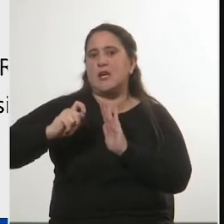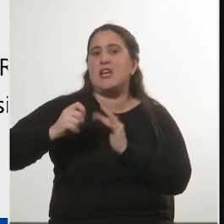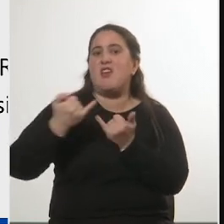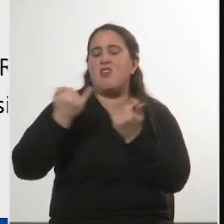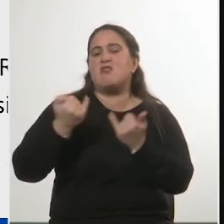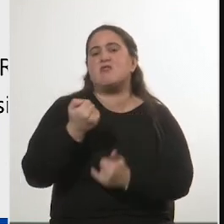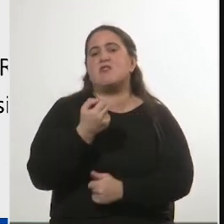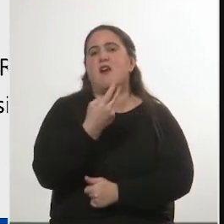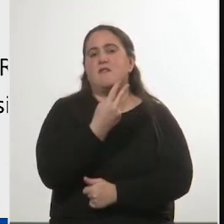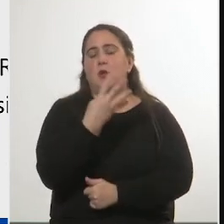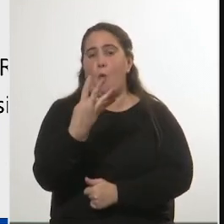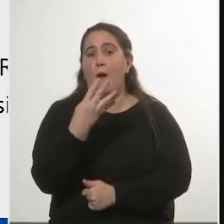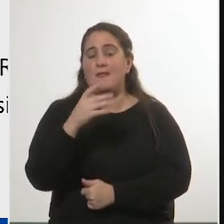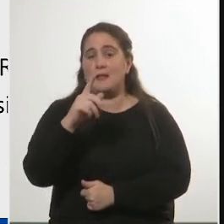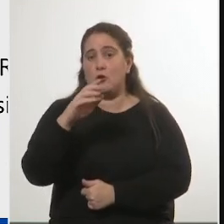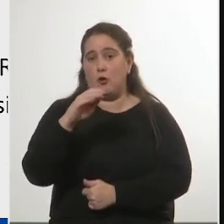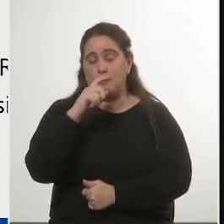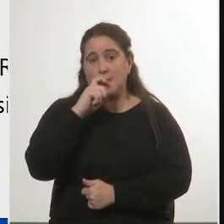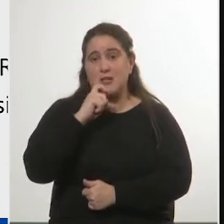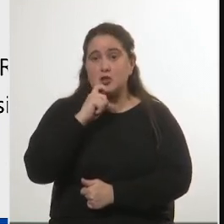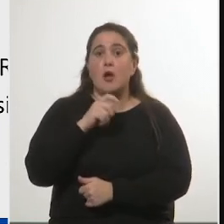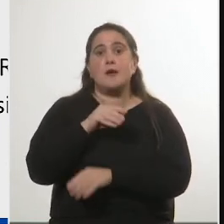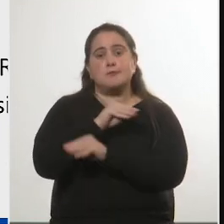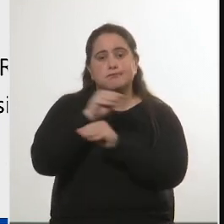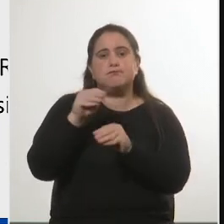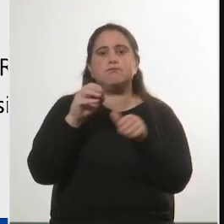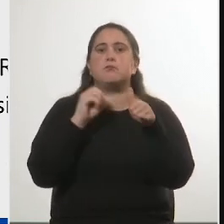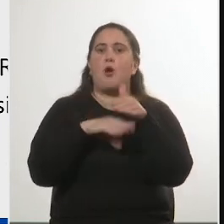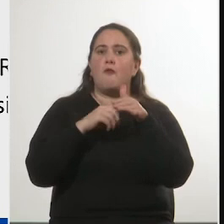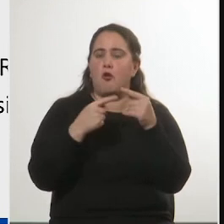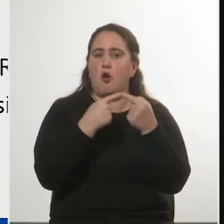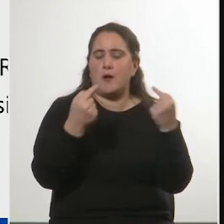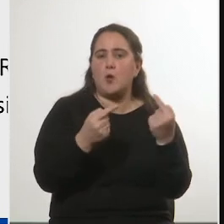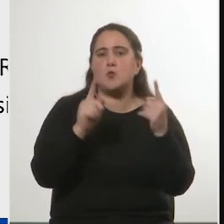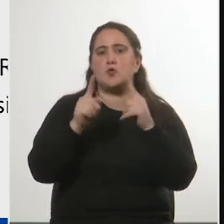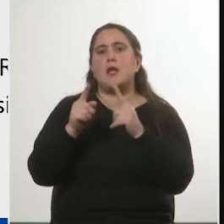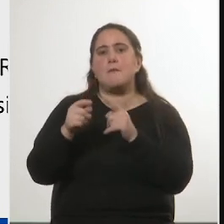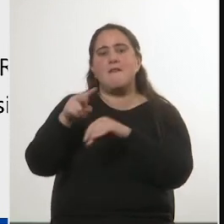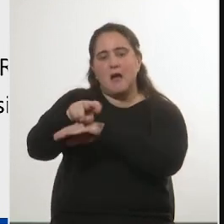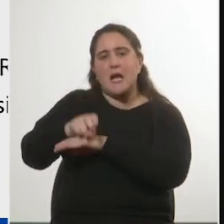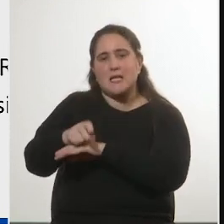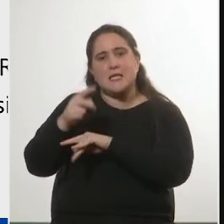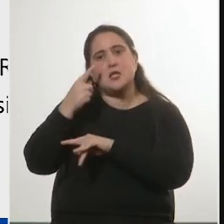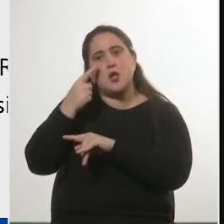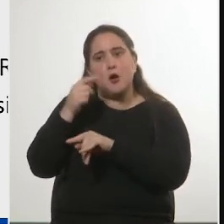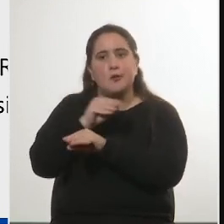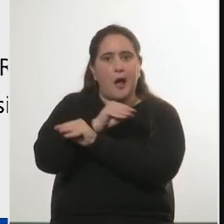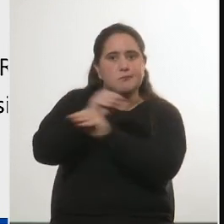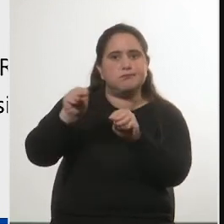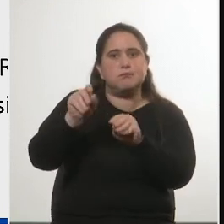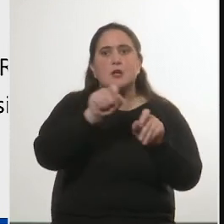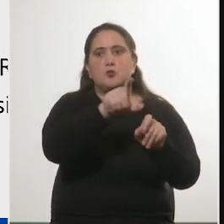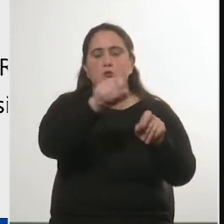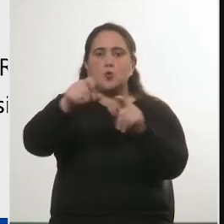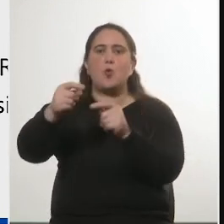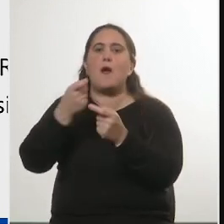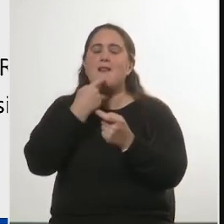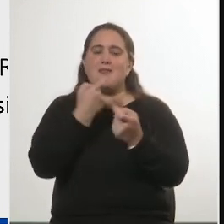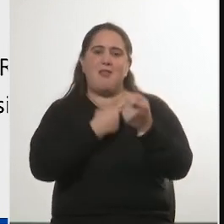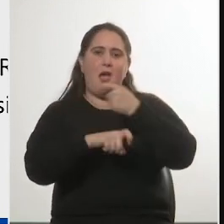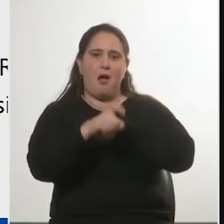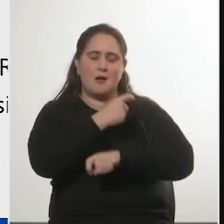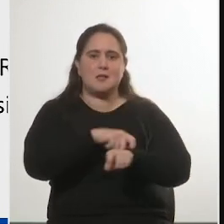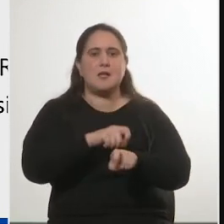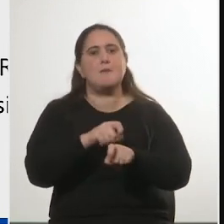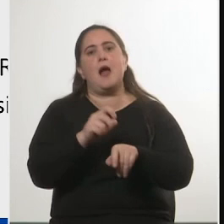de marzo se contacta al Fondo Nacional de Recursos y a Fiscalizaciones con los controles de hemodiálisis a fin de evitar complicaciones en esos procesos de